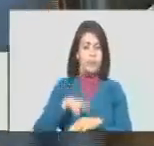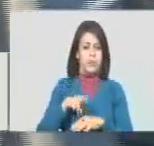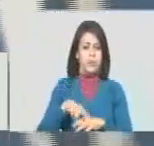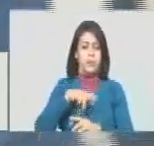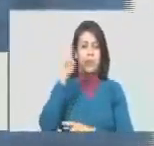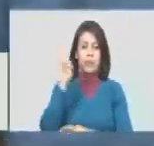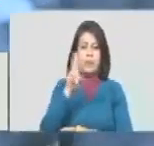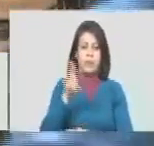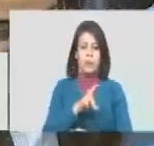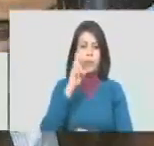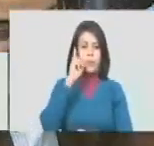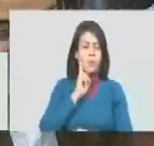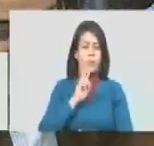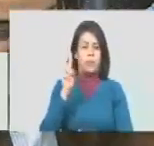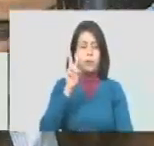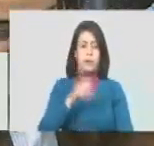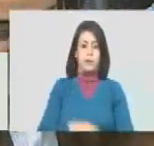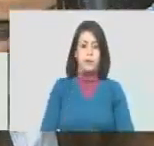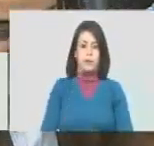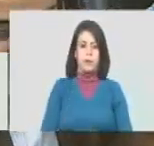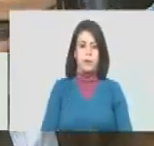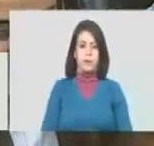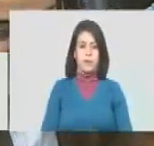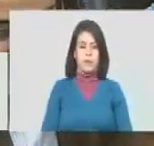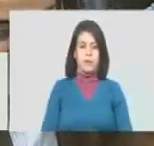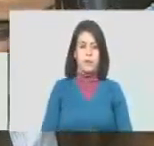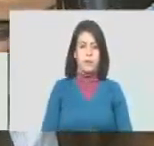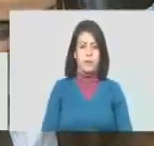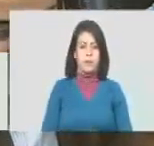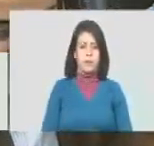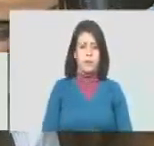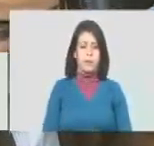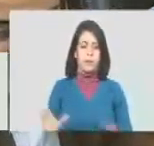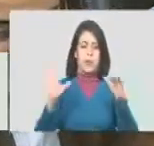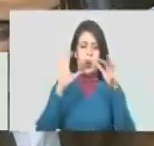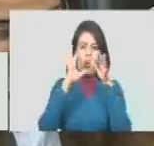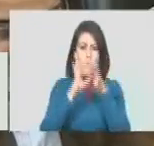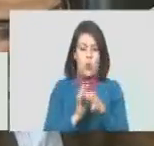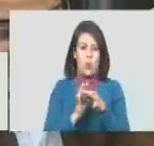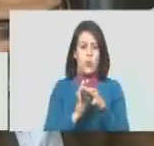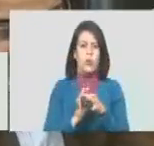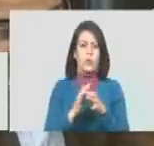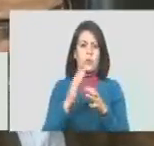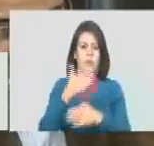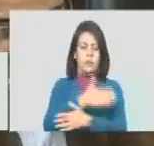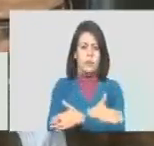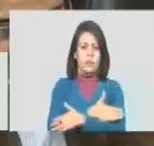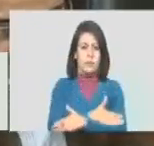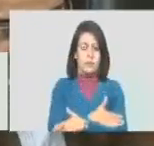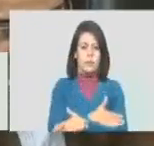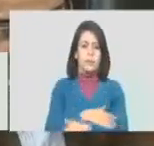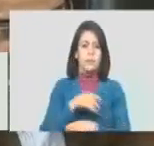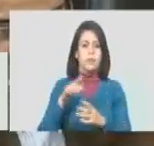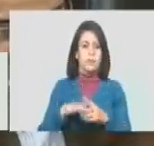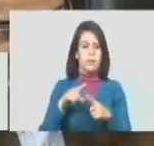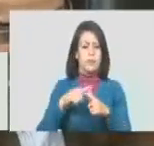la República Bolivariana de Venezuela se une a la felicitación y